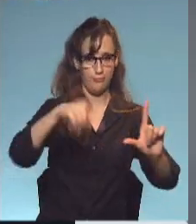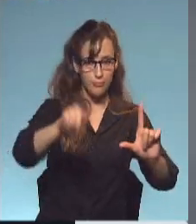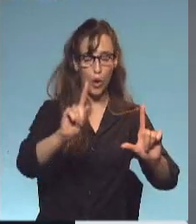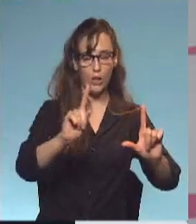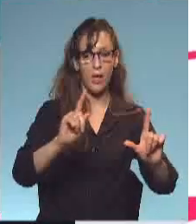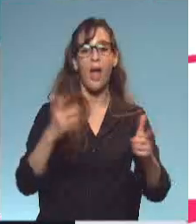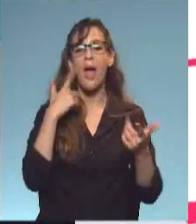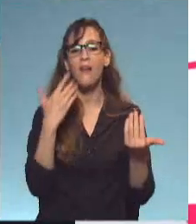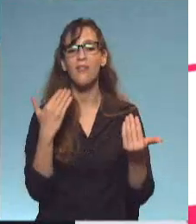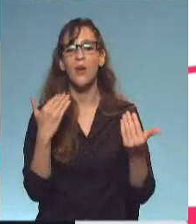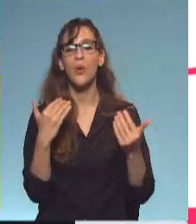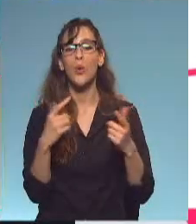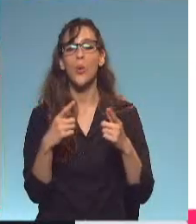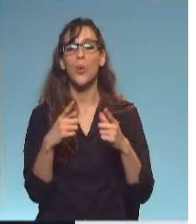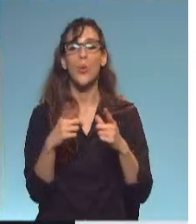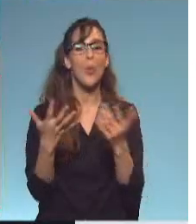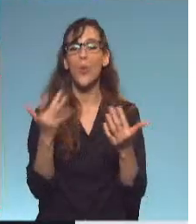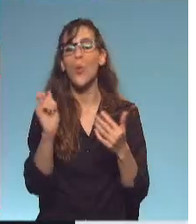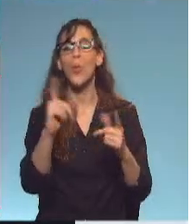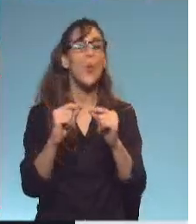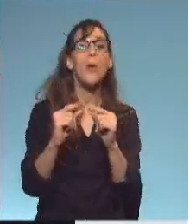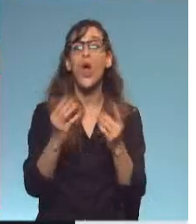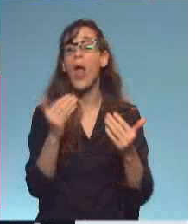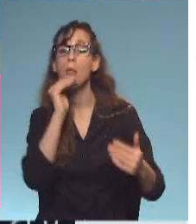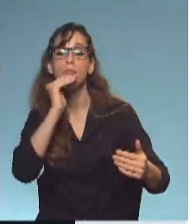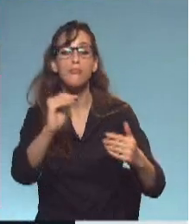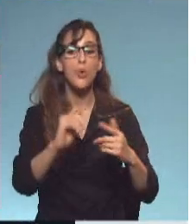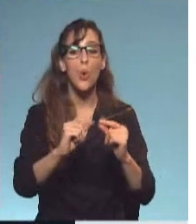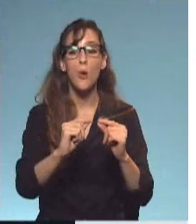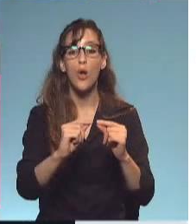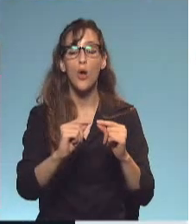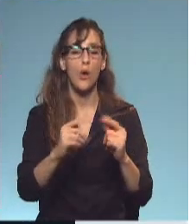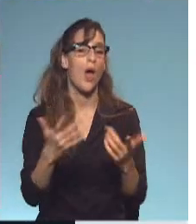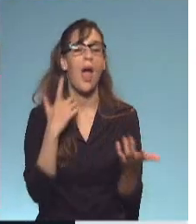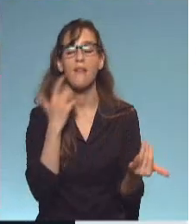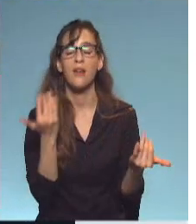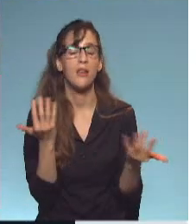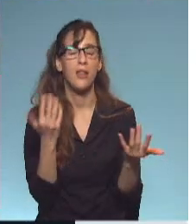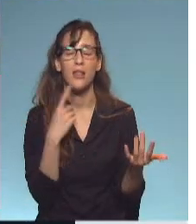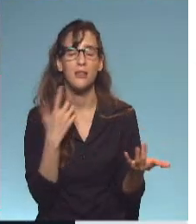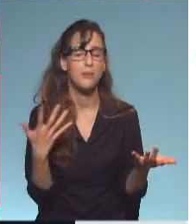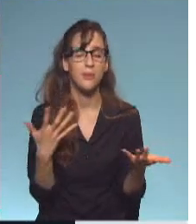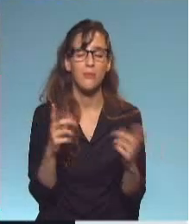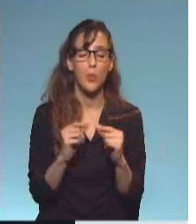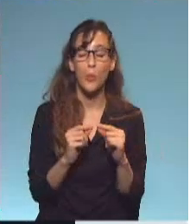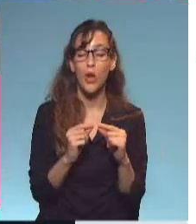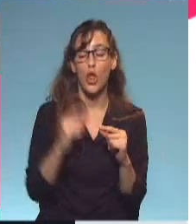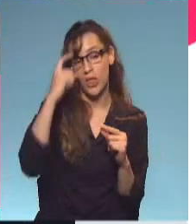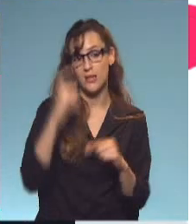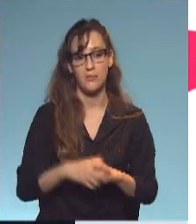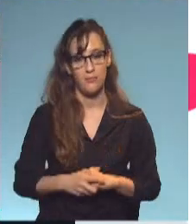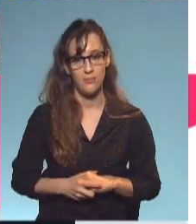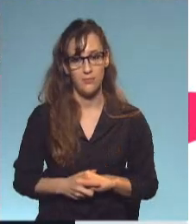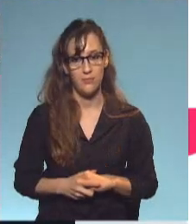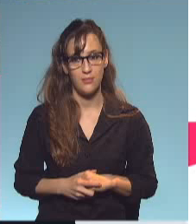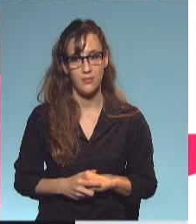dale. A ver. Perfecto. ¿Quién, ¿quién empieza? Dale, Gaby. ¿Yo? Un número. Decime, a ver, por ejemplo, te voy a decir la número 10.